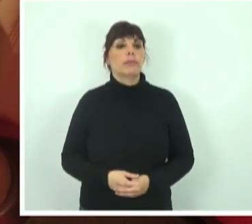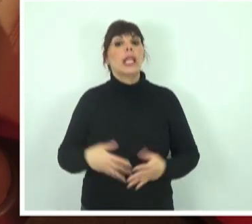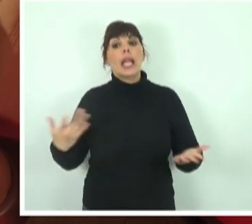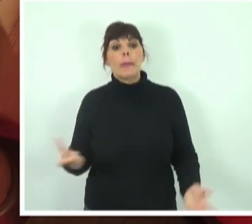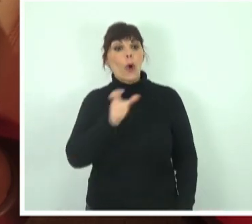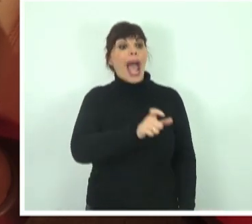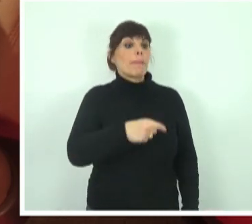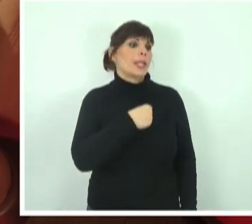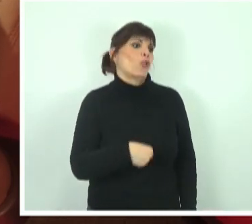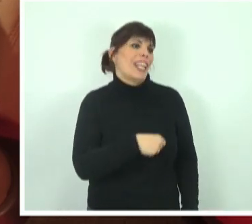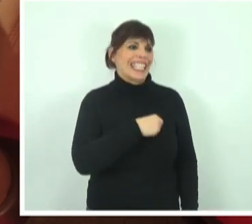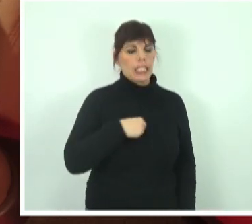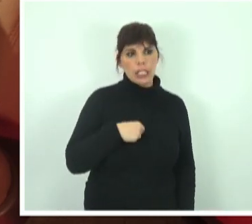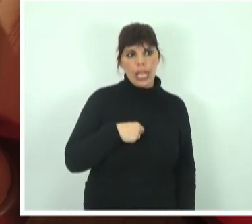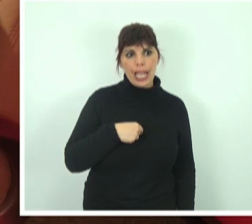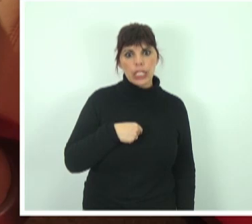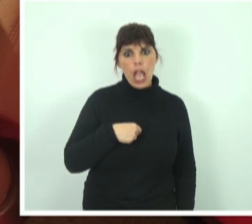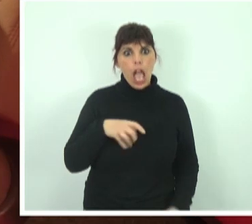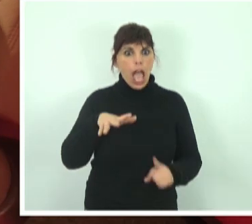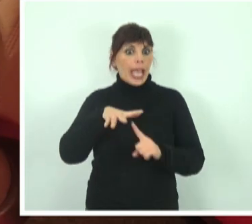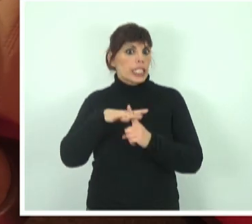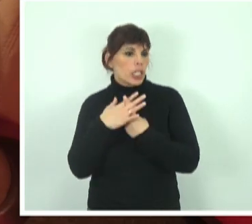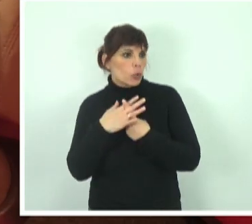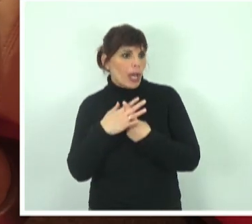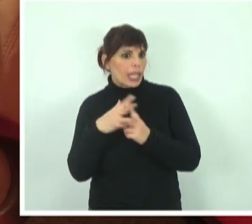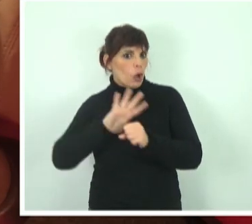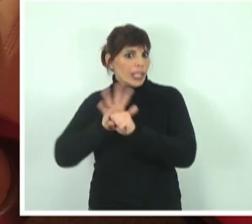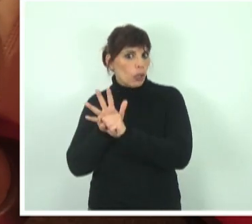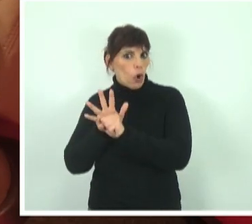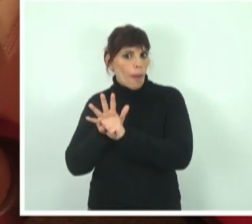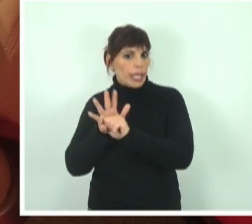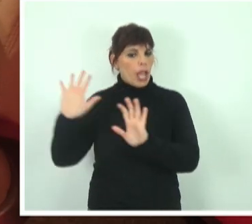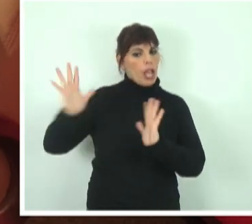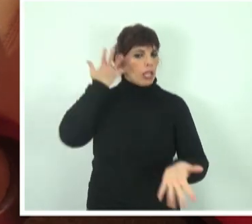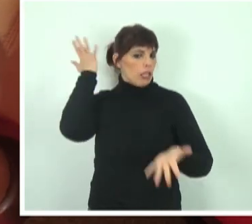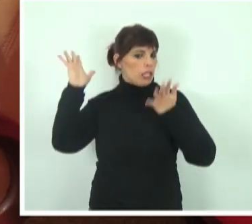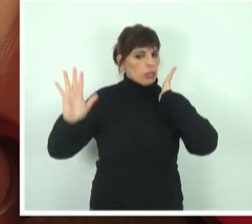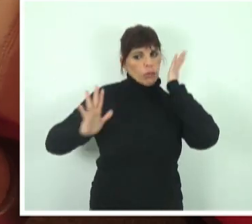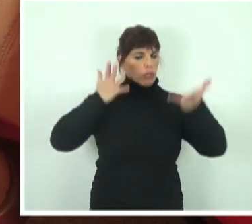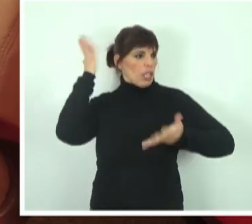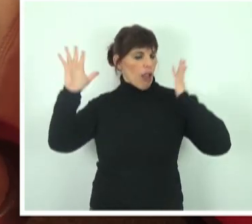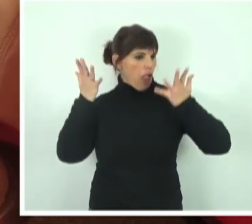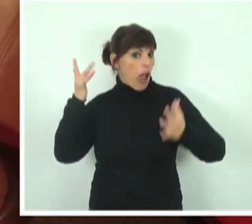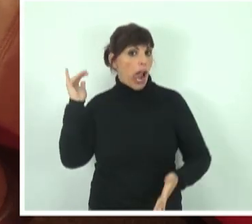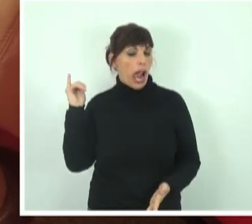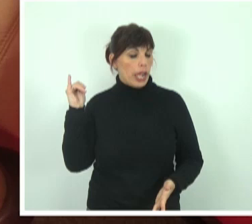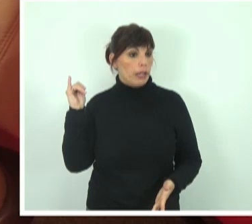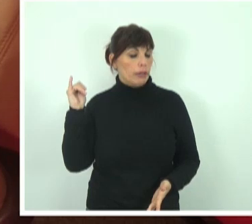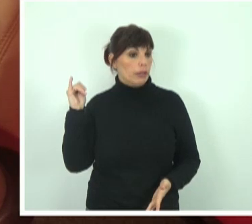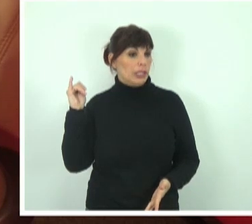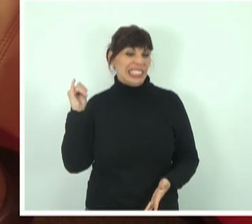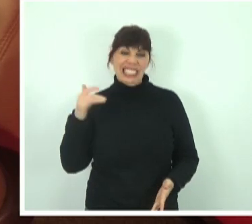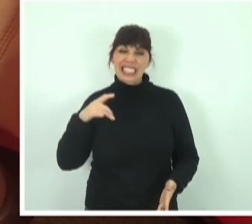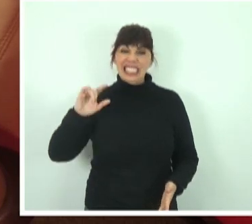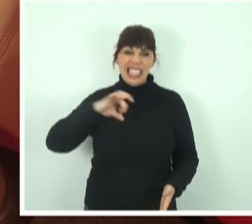situación como una excusa. Ya tenían eso en su corazón, no tenían el amor al Señor. El que no ama a la iglesia,